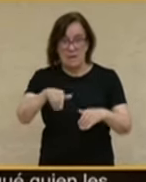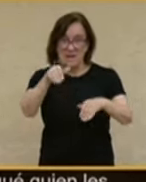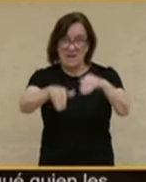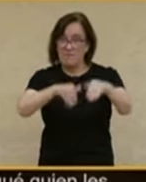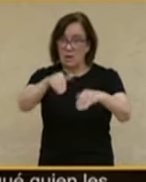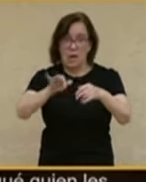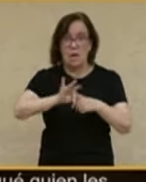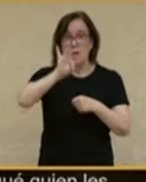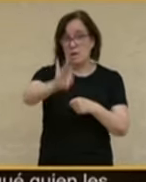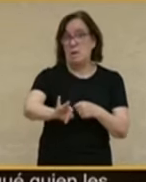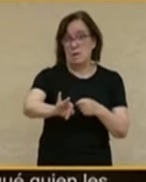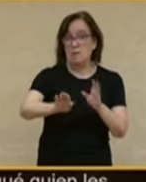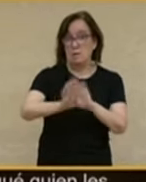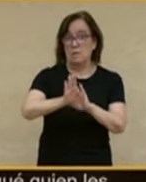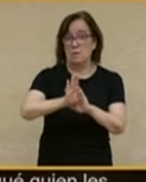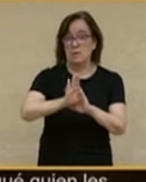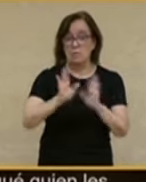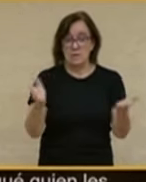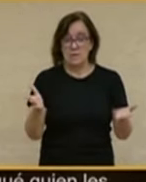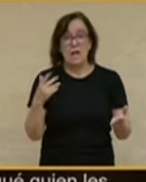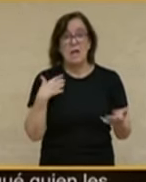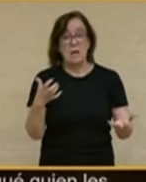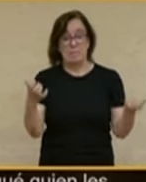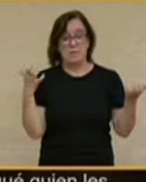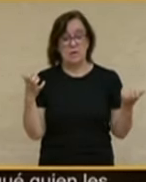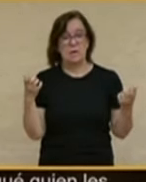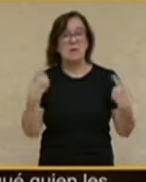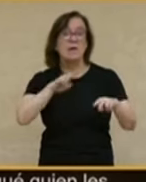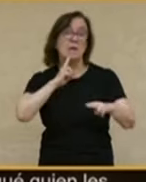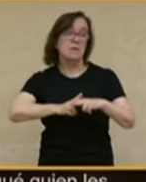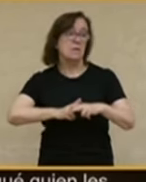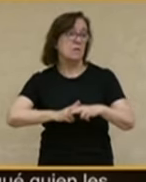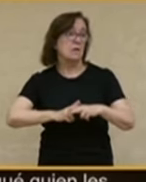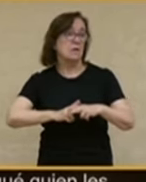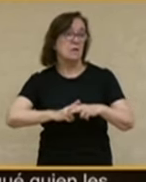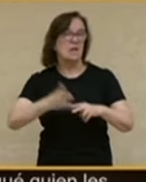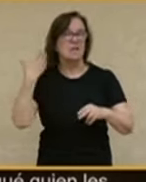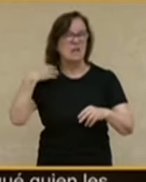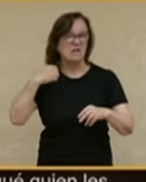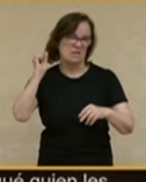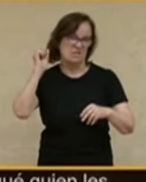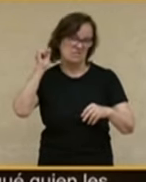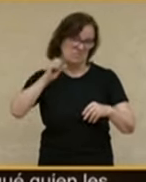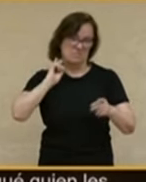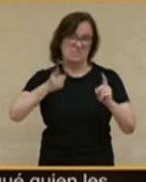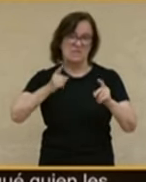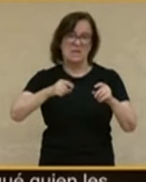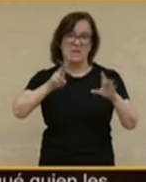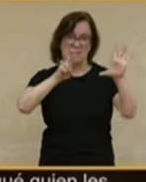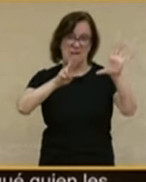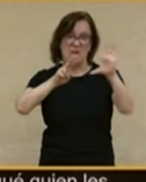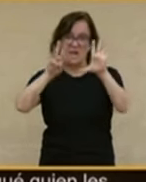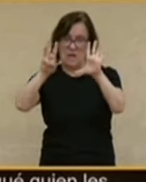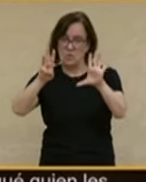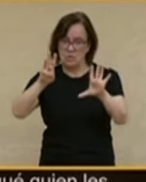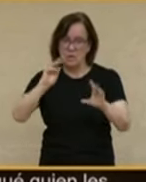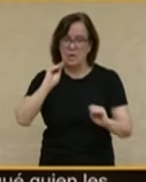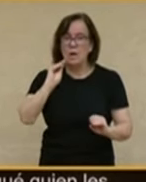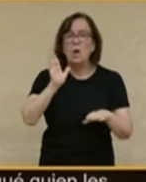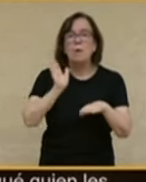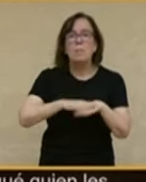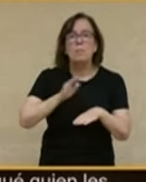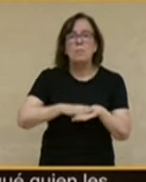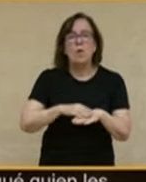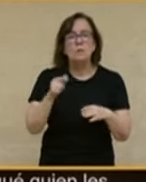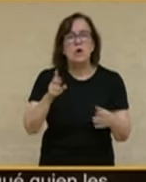como siguiente parada y de la victoria de lo que ellos llaman el régimen del 78. Pregúntense por qué